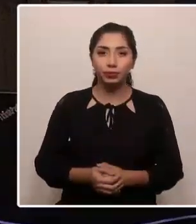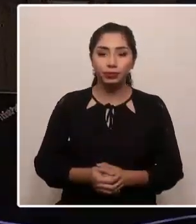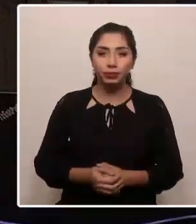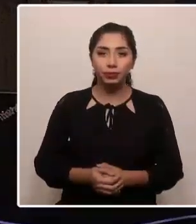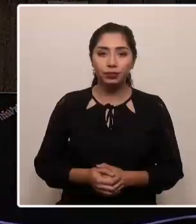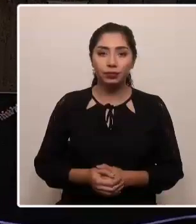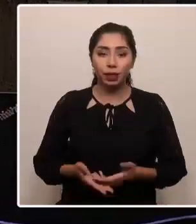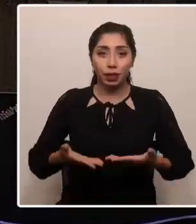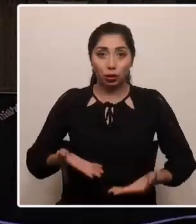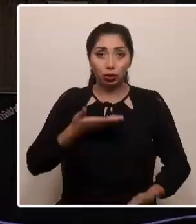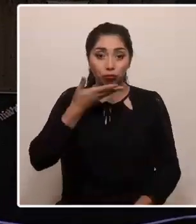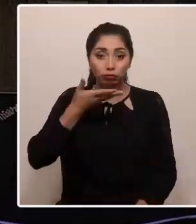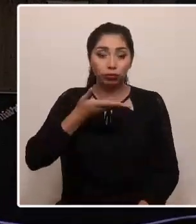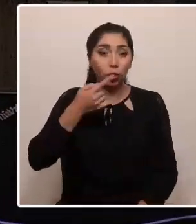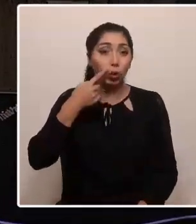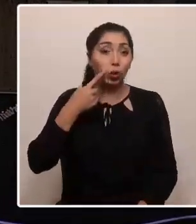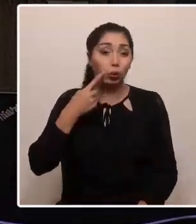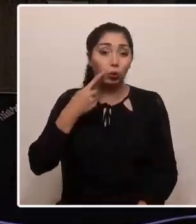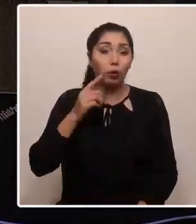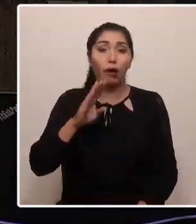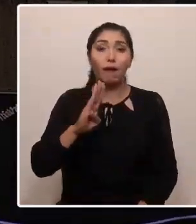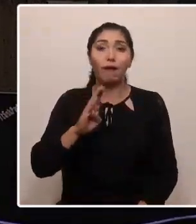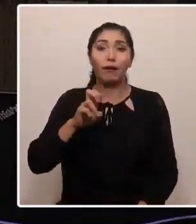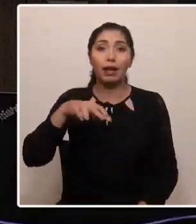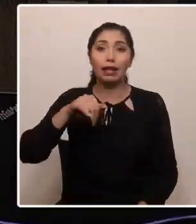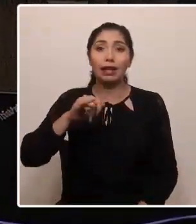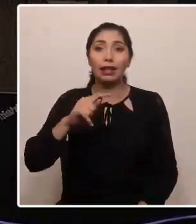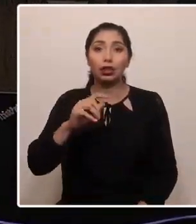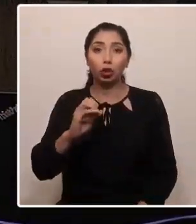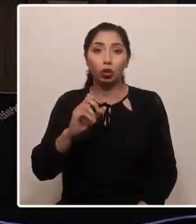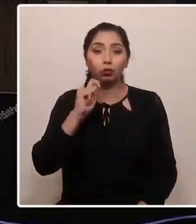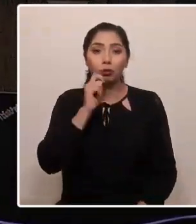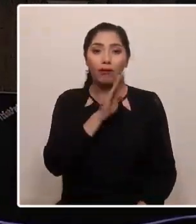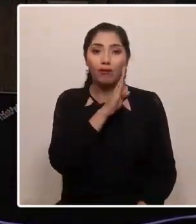Tiene la palabra el convencional Benito Baranda.